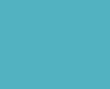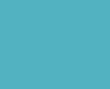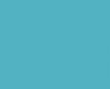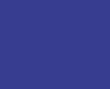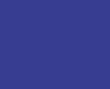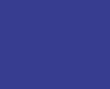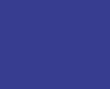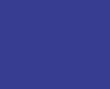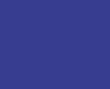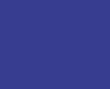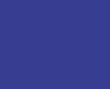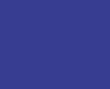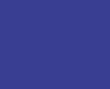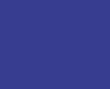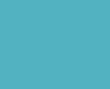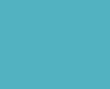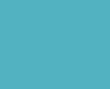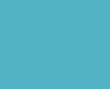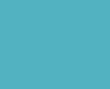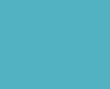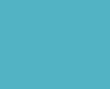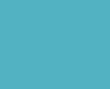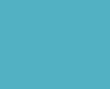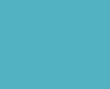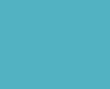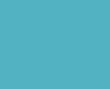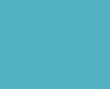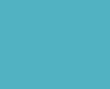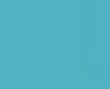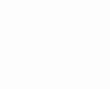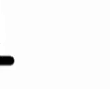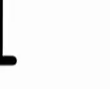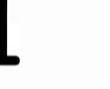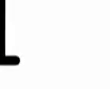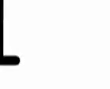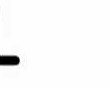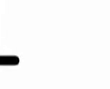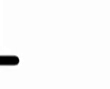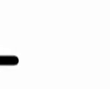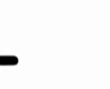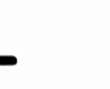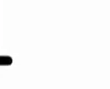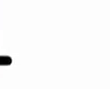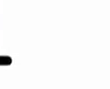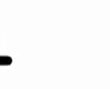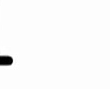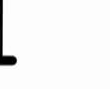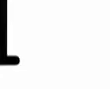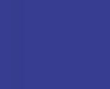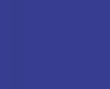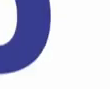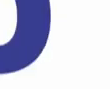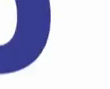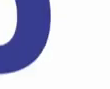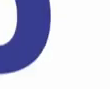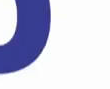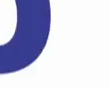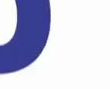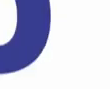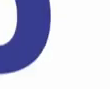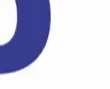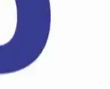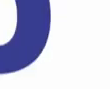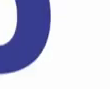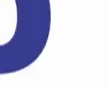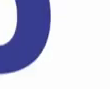Atención. Los beneficios por pago contado anual se extienden hasta el 31 de marzo. Pagá de contado el impuesto automotor y el inmobiliario y accede a descuentos